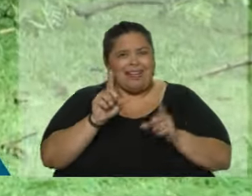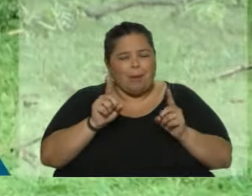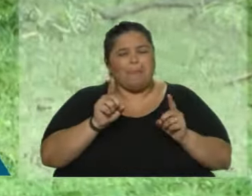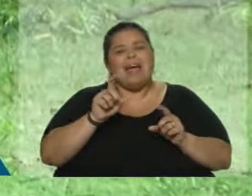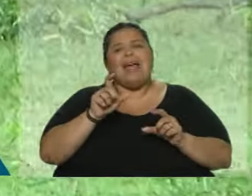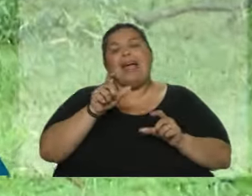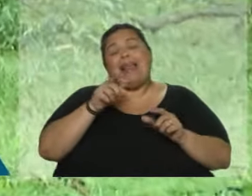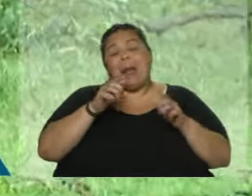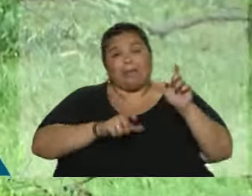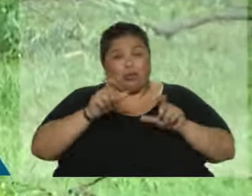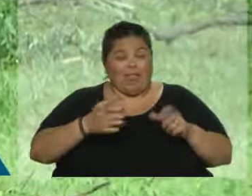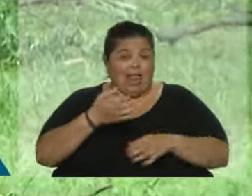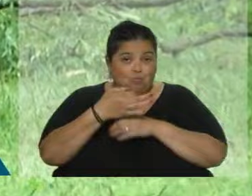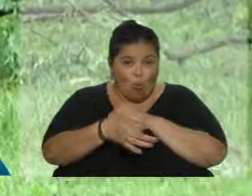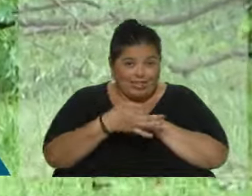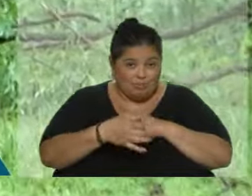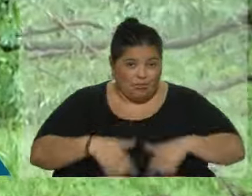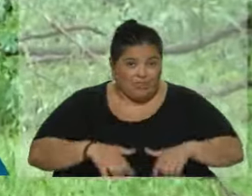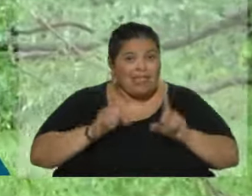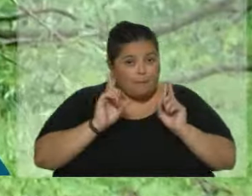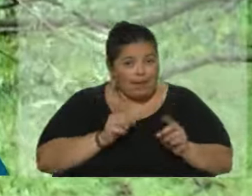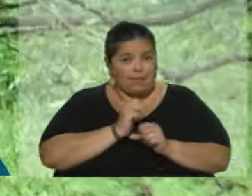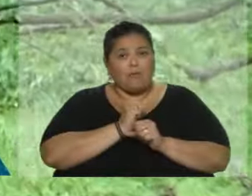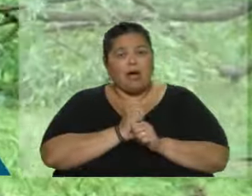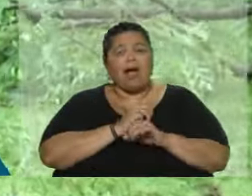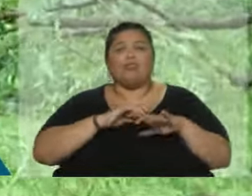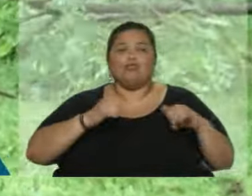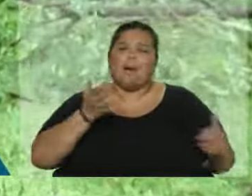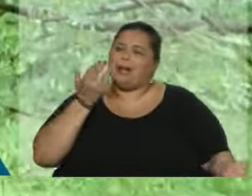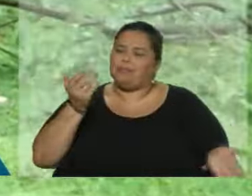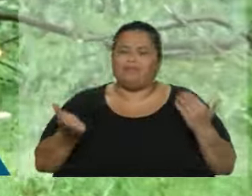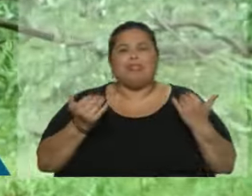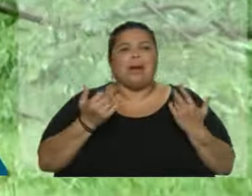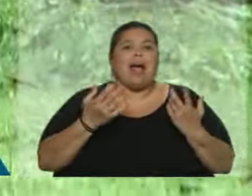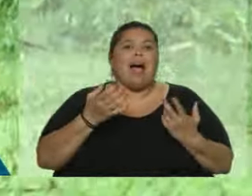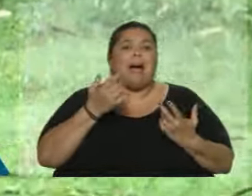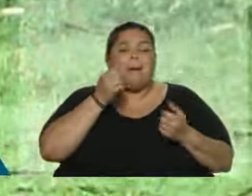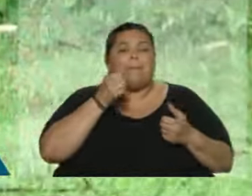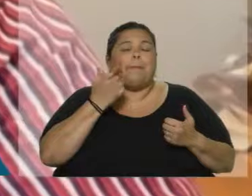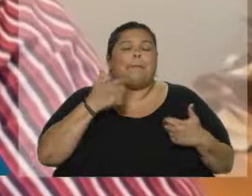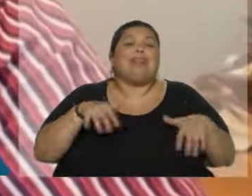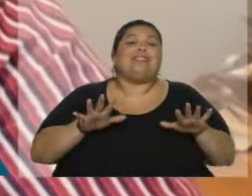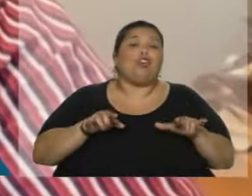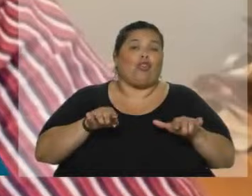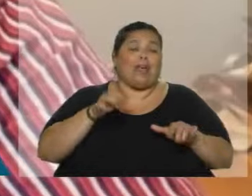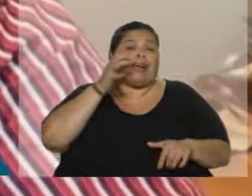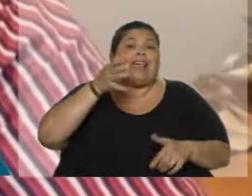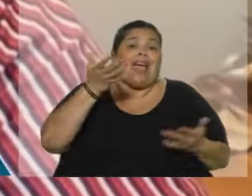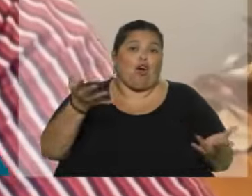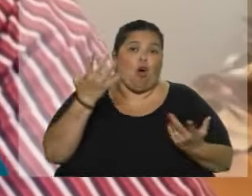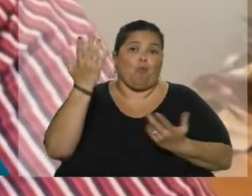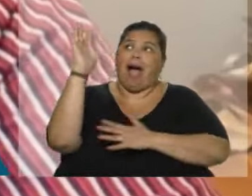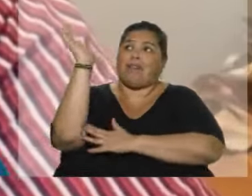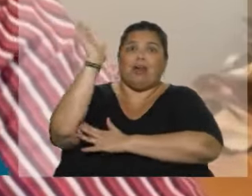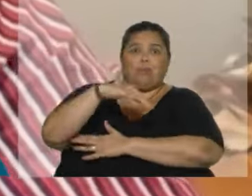la gente del municipio. Hay un gran operativo para sacar los riesgos y limpieza también. Está trabajando el Comité